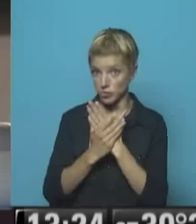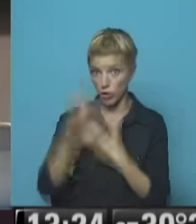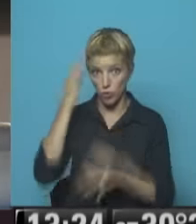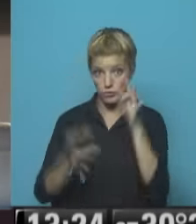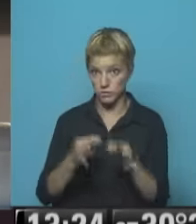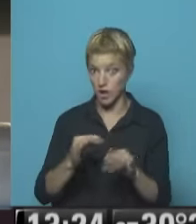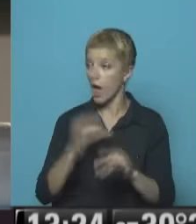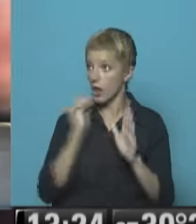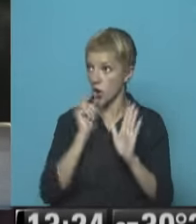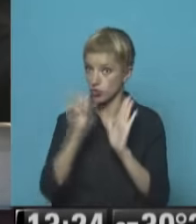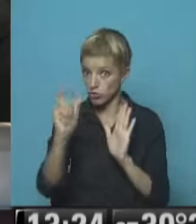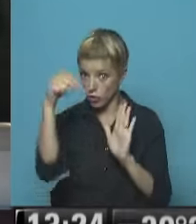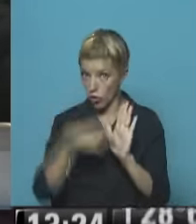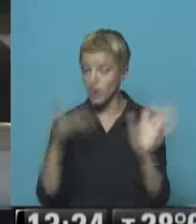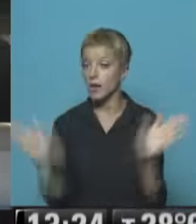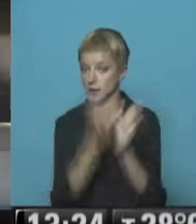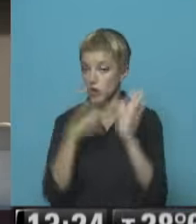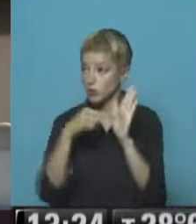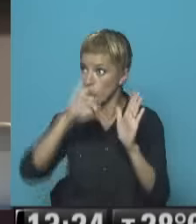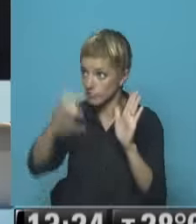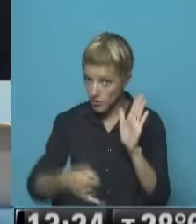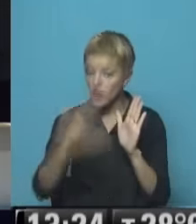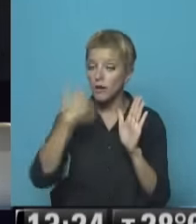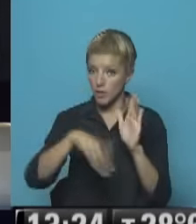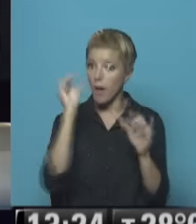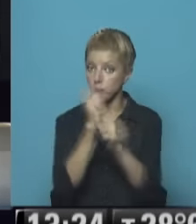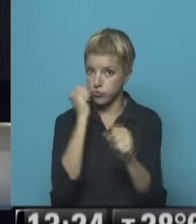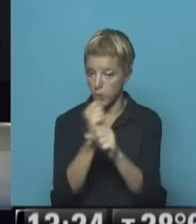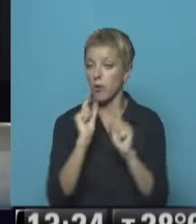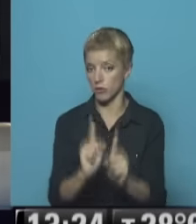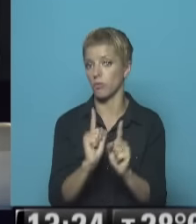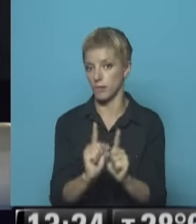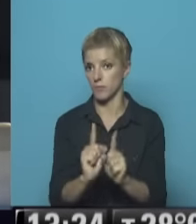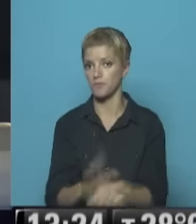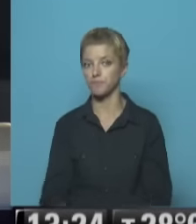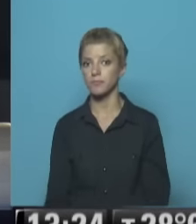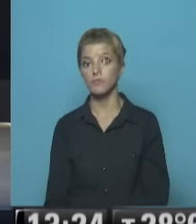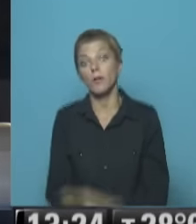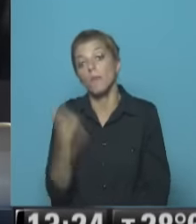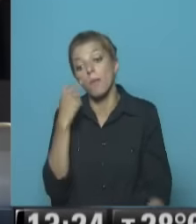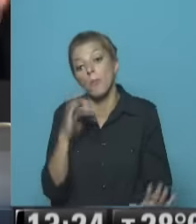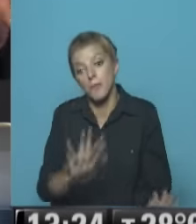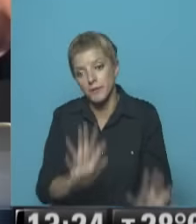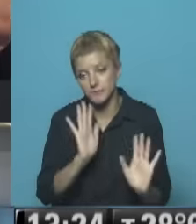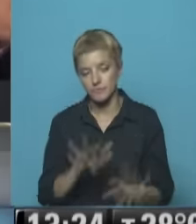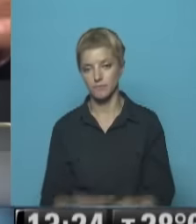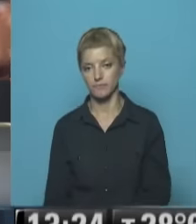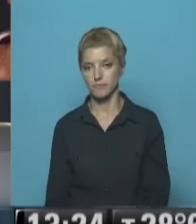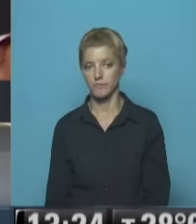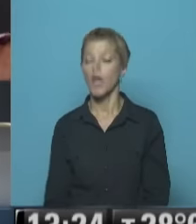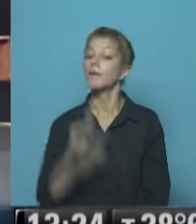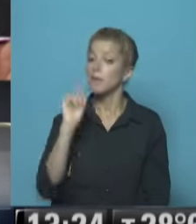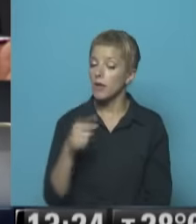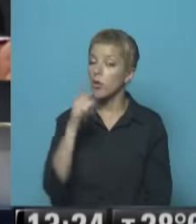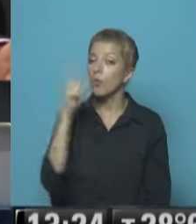está en el diario El Espectador de Colombia diciendo que efectivamente van a trabajar para el indulto de esos 30. Ah, bueno. Vamos a ver si se hace. Muy bien. Además, un